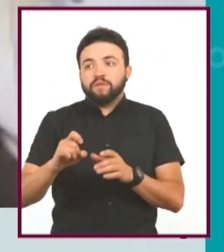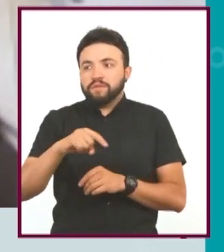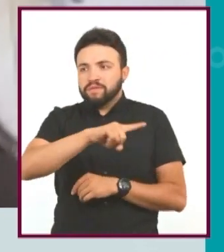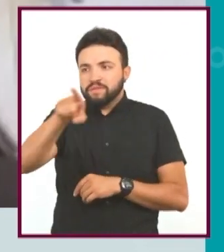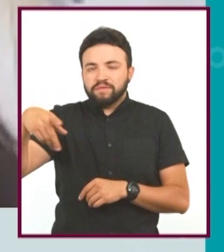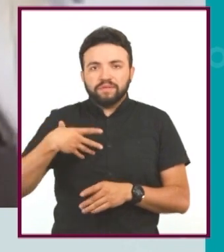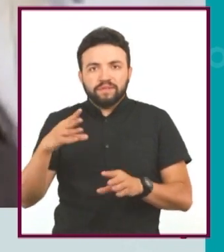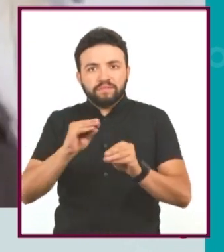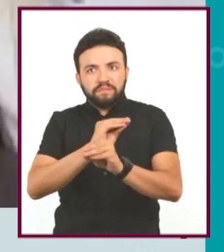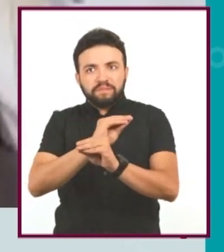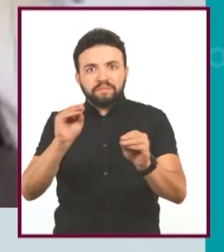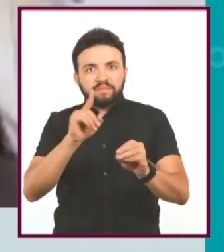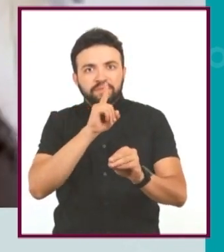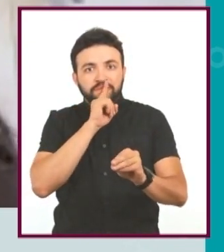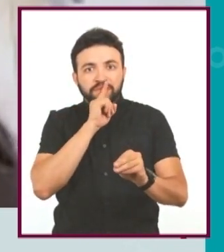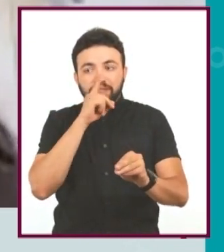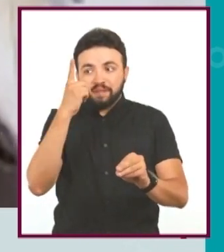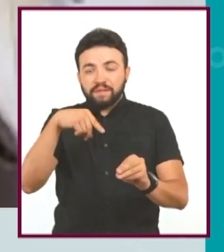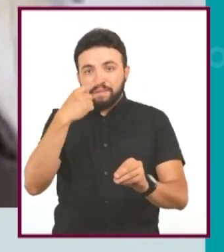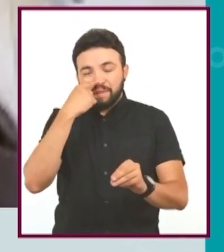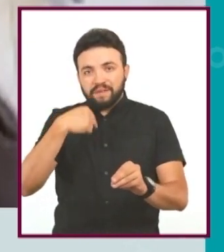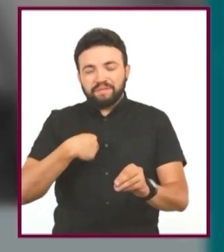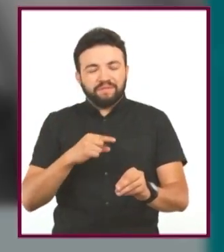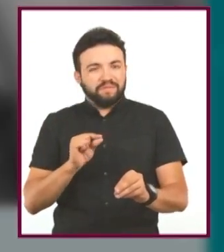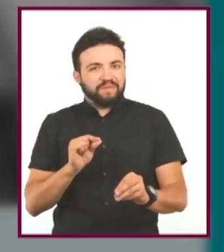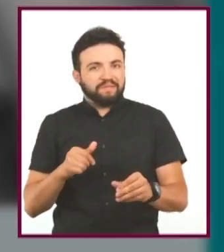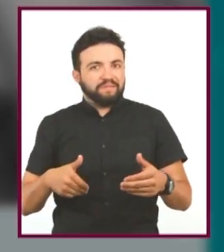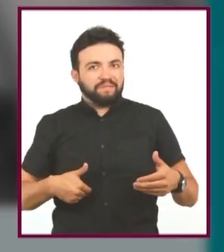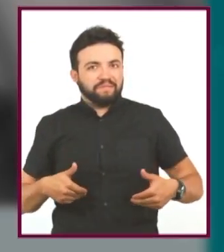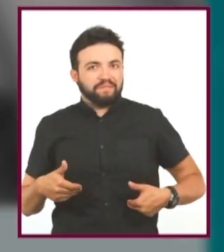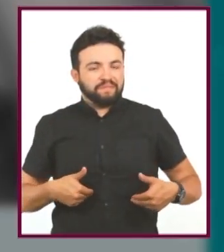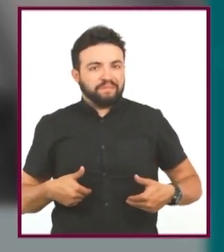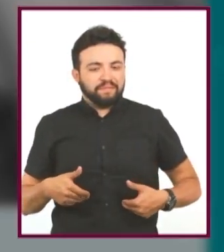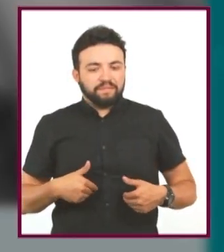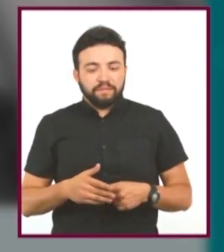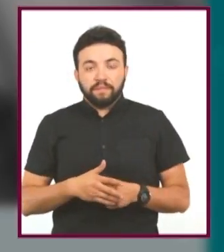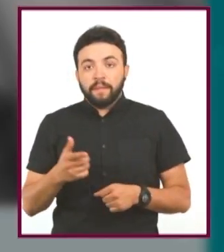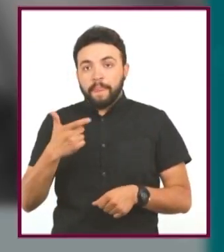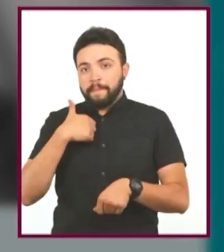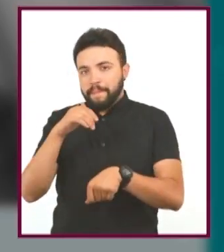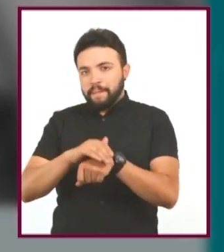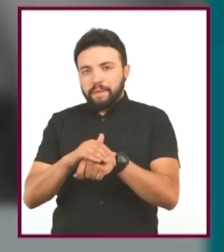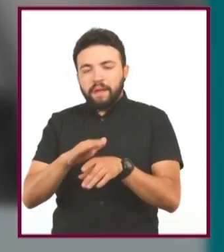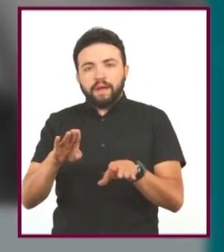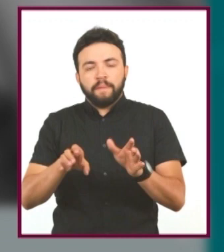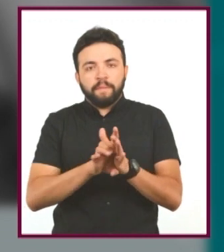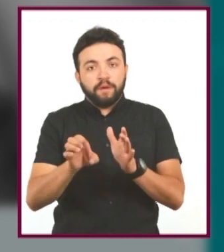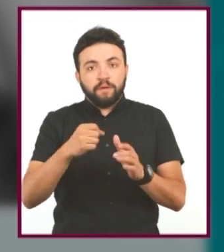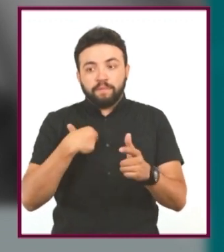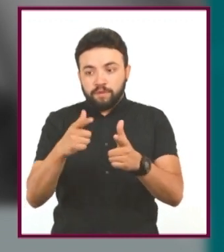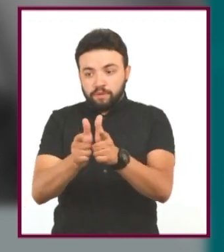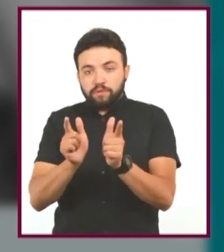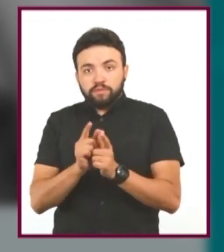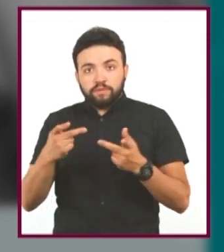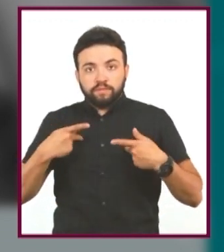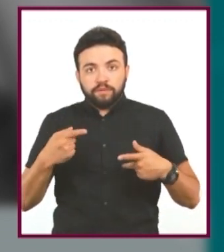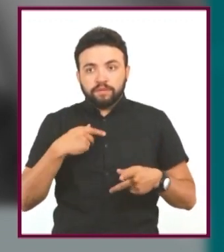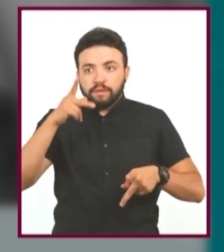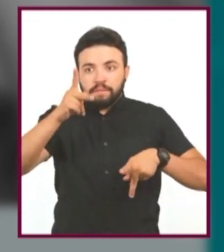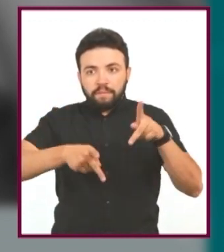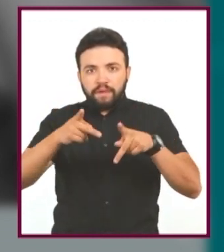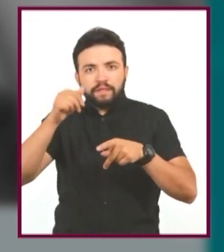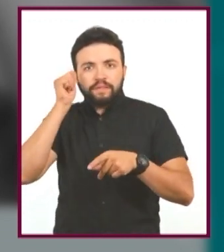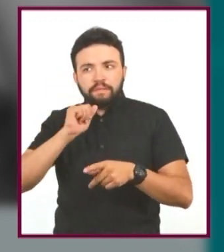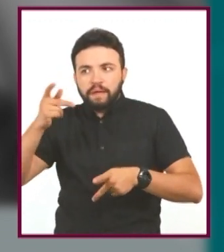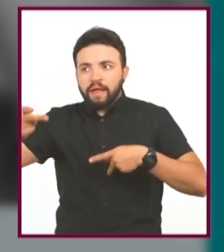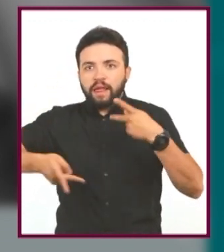silencio, es una situación que me causa muchísima incomodidad. Con mis amigos o haciendo un grupo de personas que estamos hablando todo el rato y